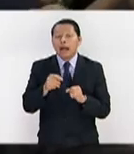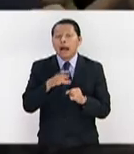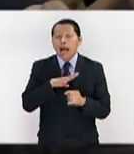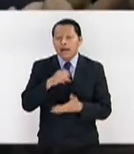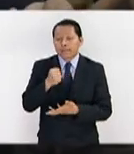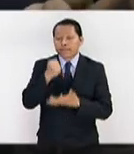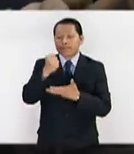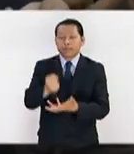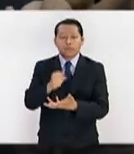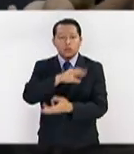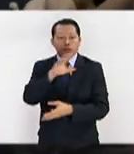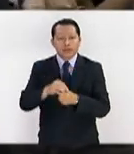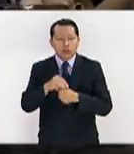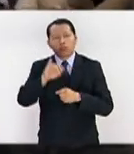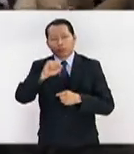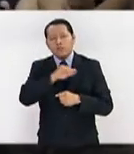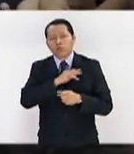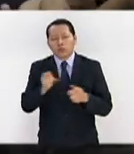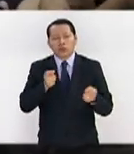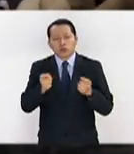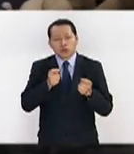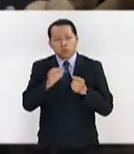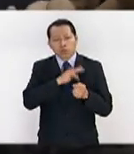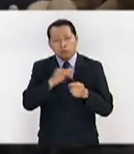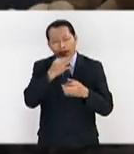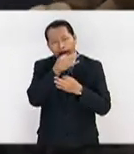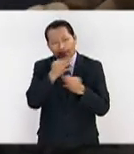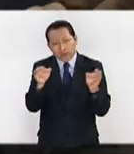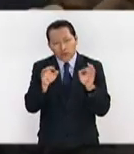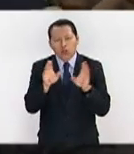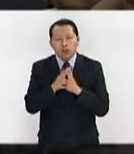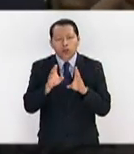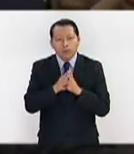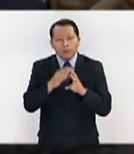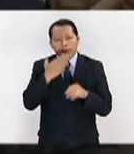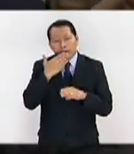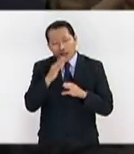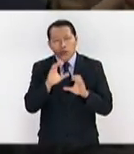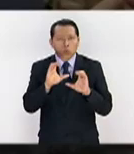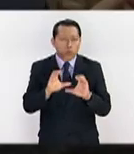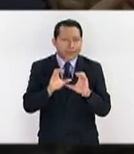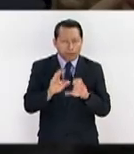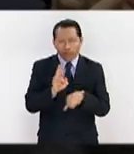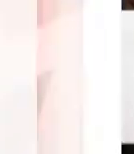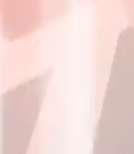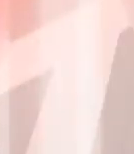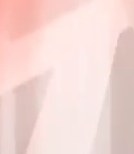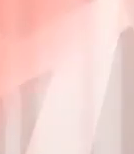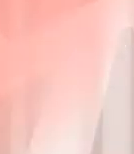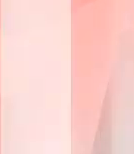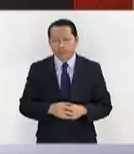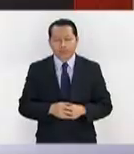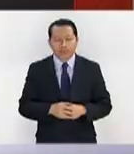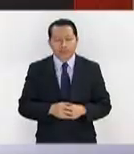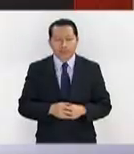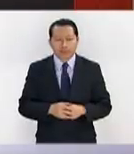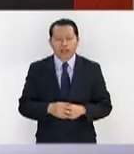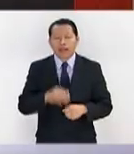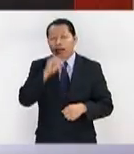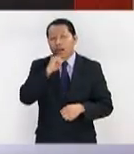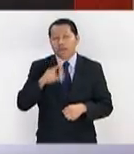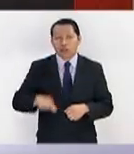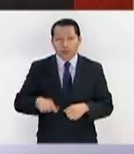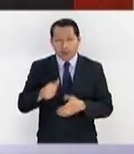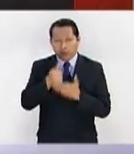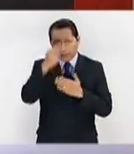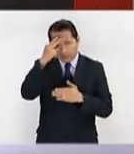busca, en lo que sí podemos controlar, mandar señales de certeza y de buen cuidado en las finanzas públicas. El jefe de